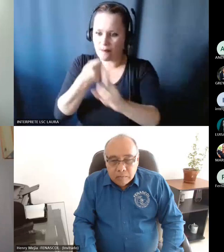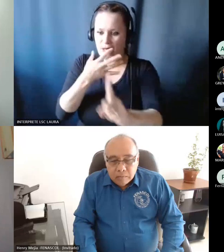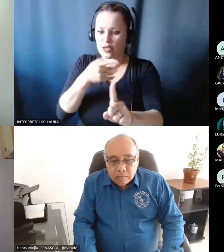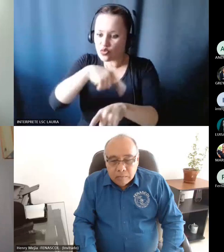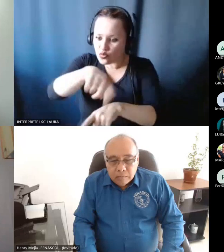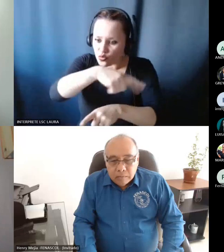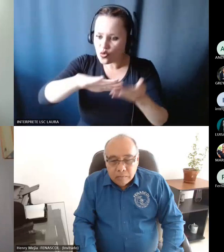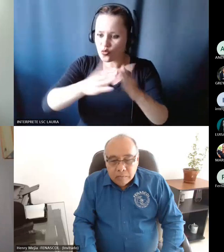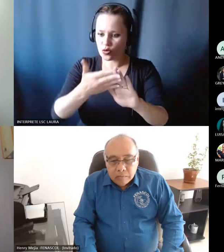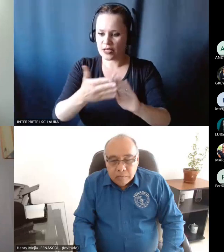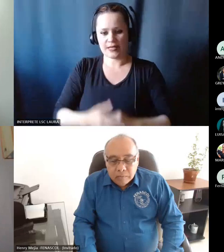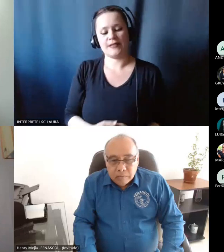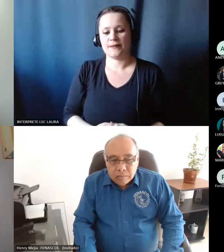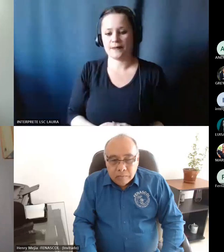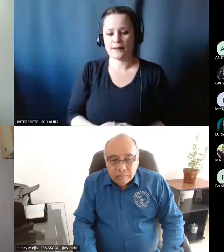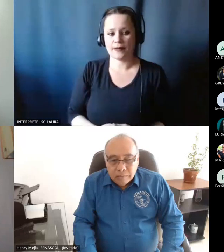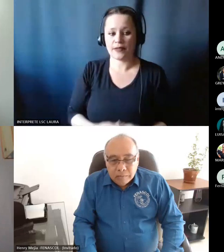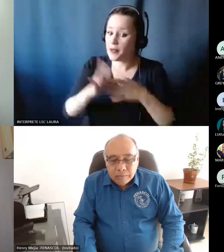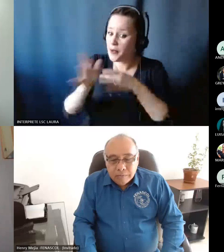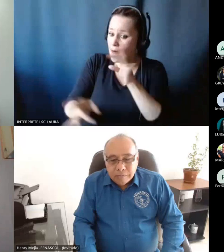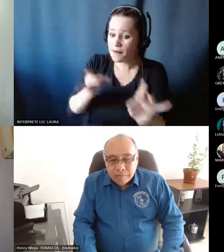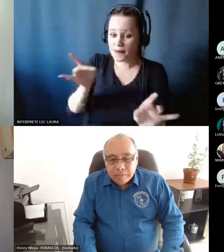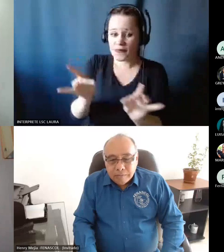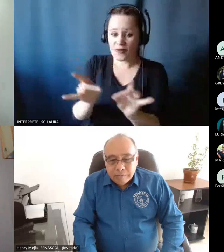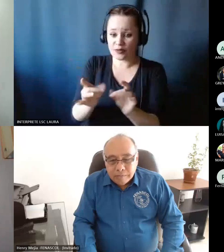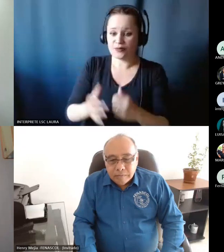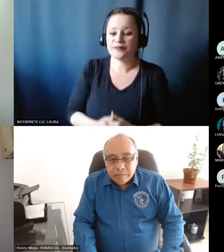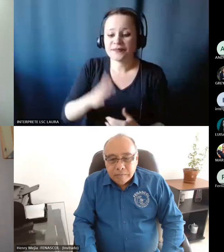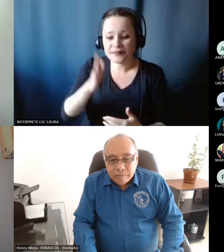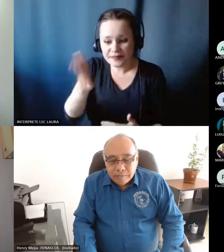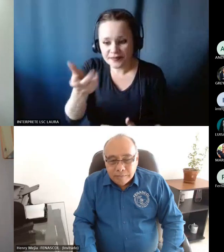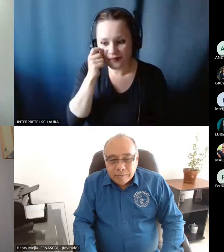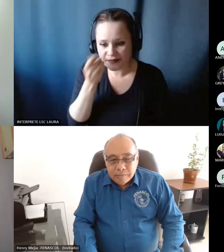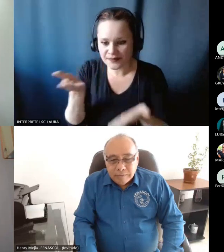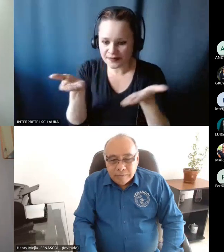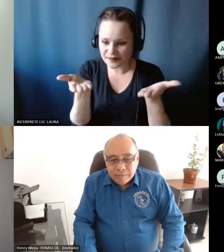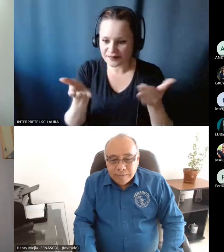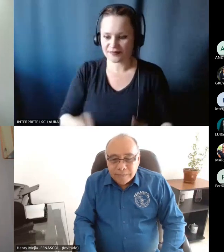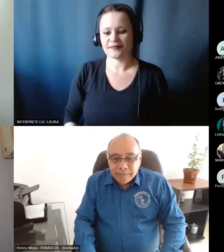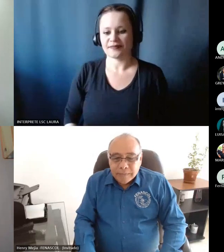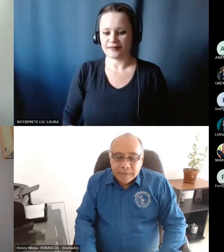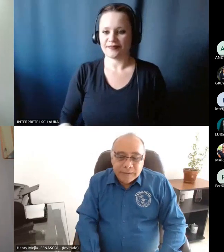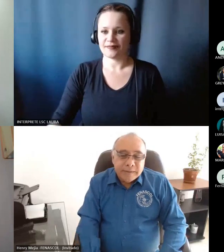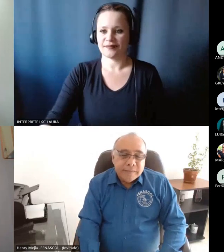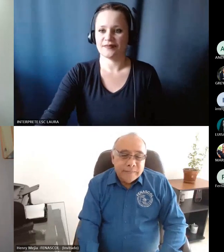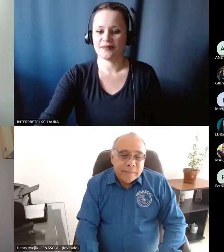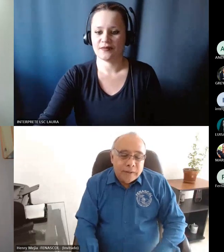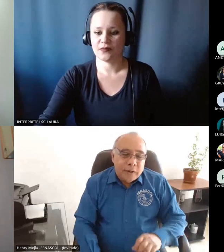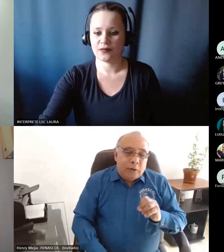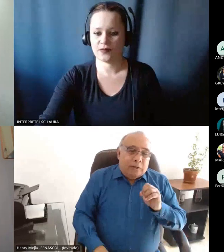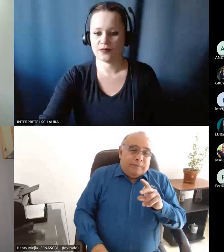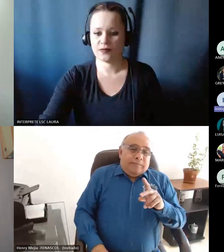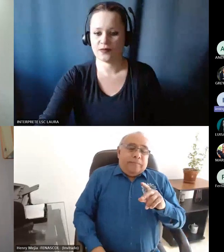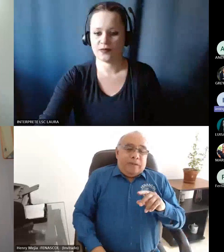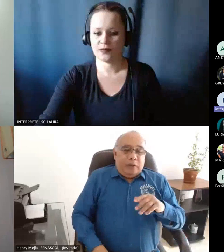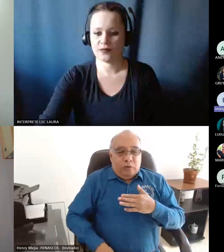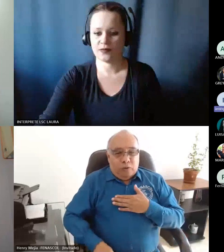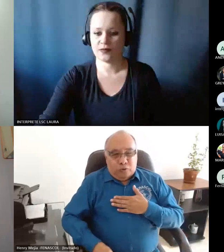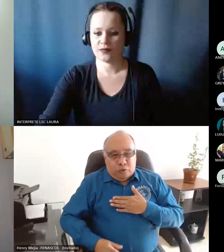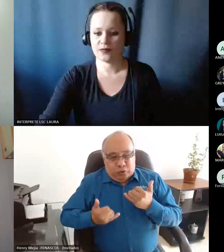organización perfecto Henry tu turno